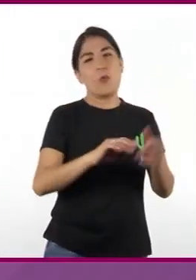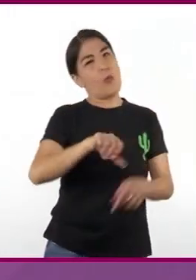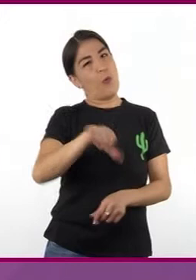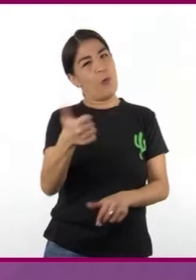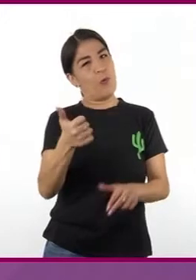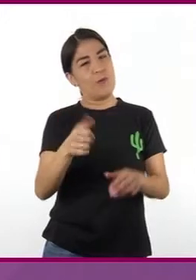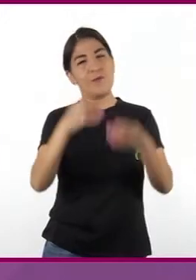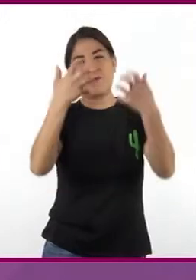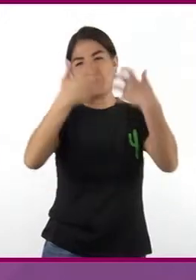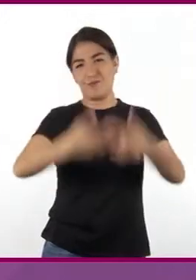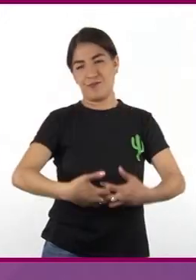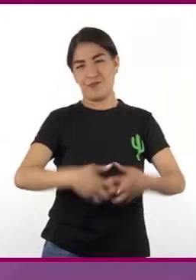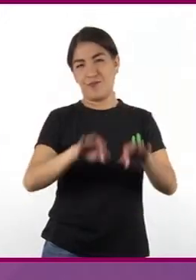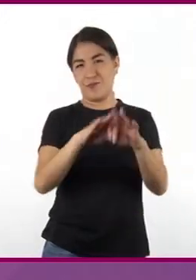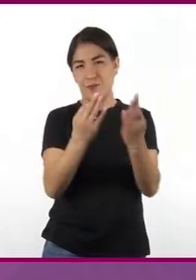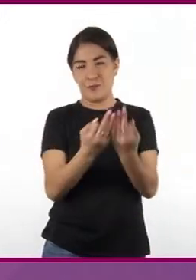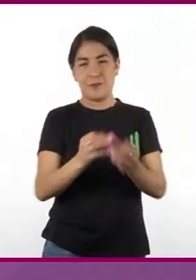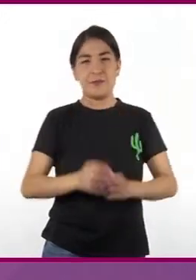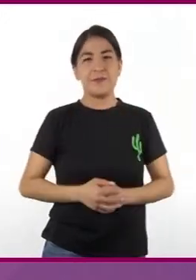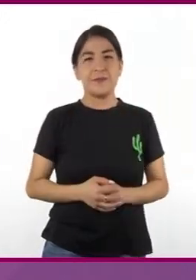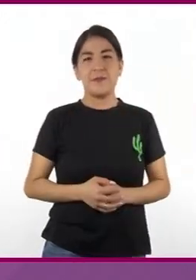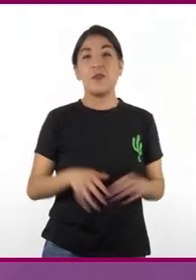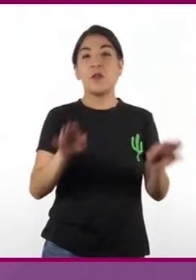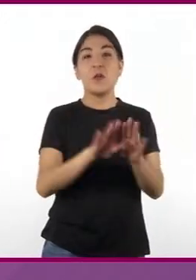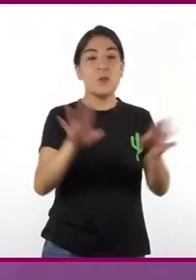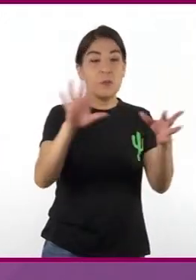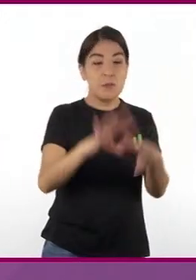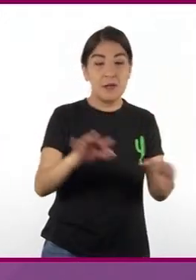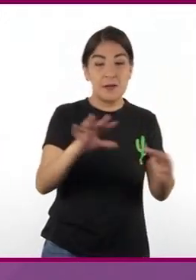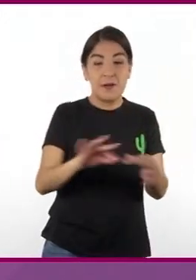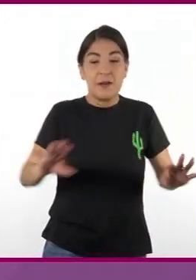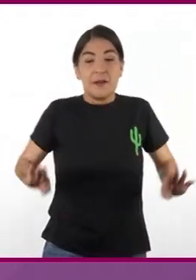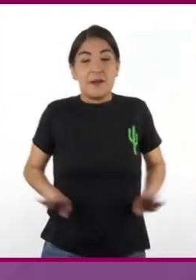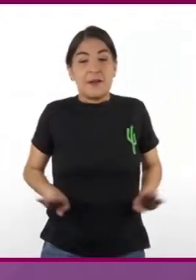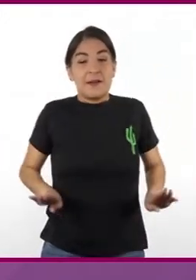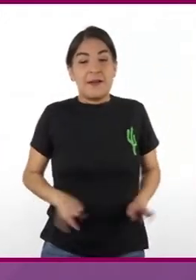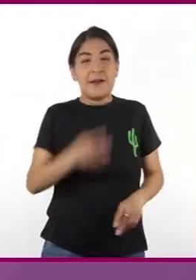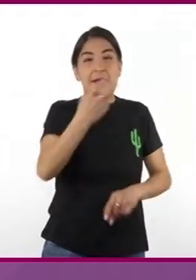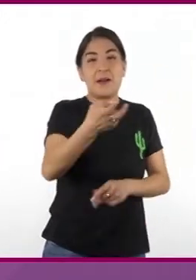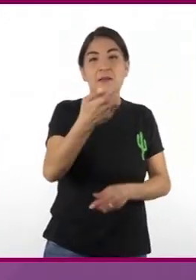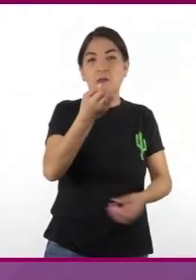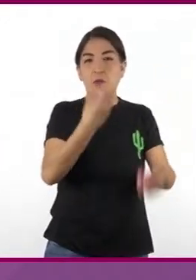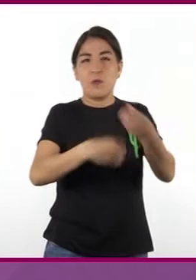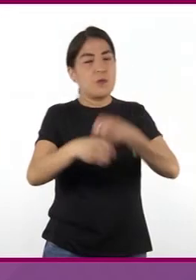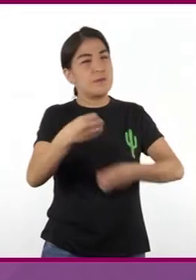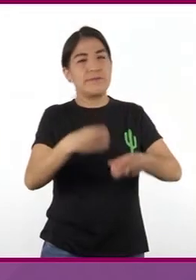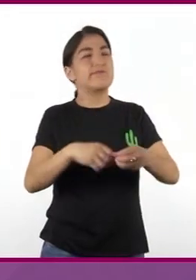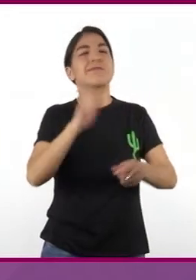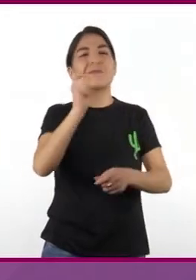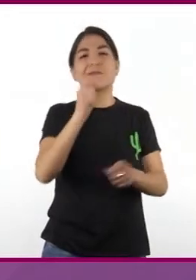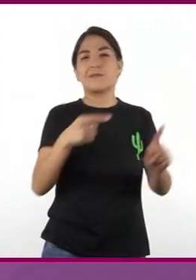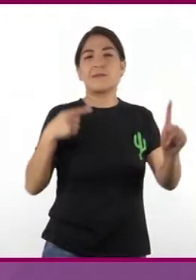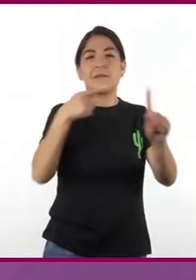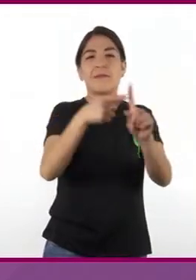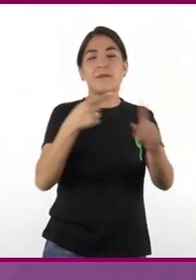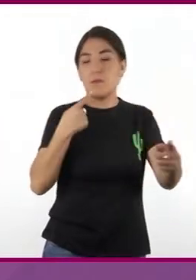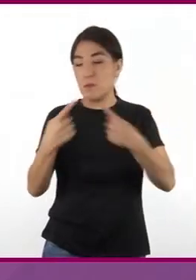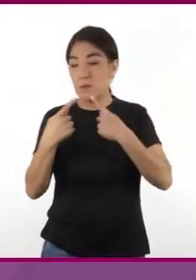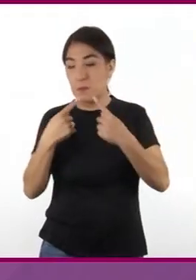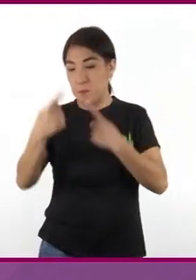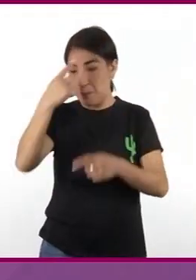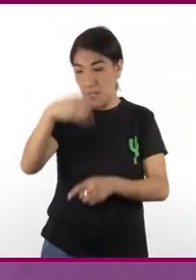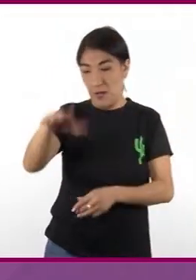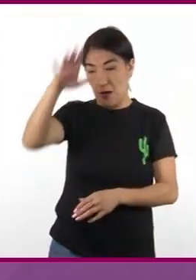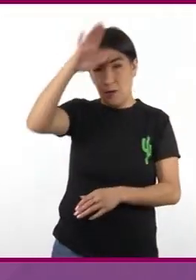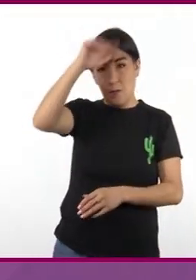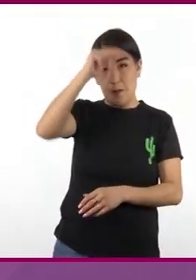función. No explica las características de una obra, sino que señala los criterios que se siguieron a